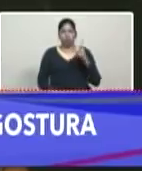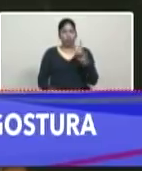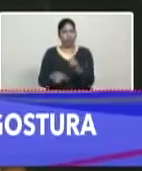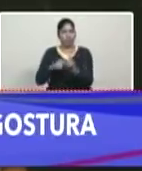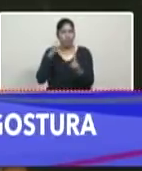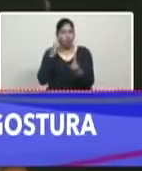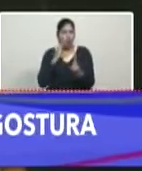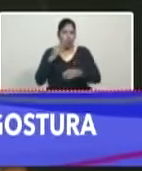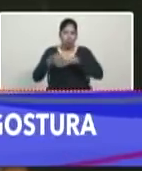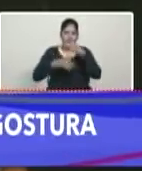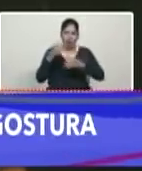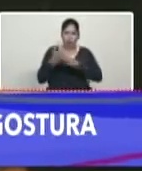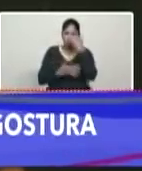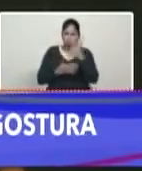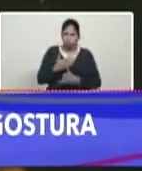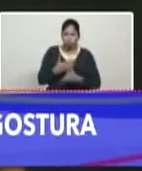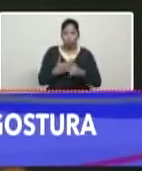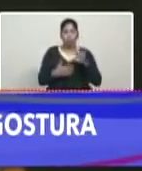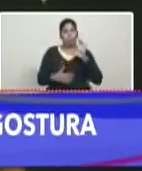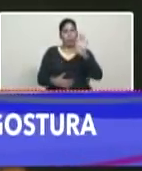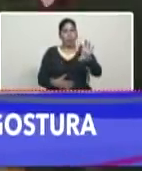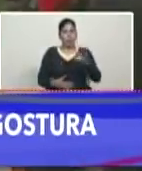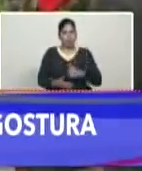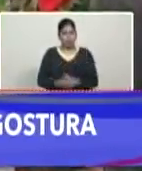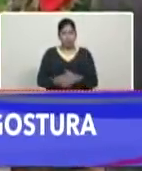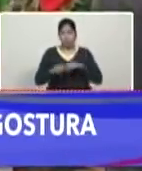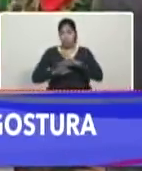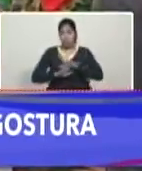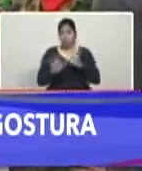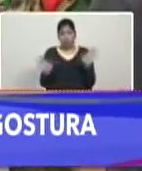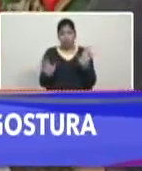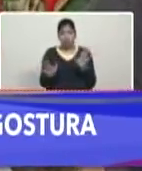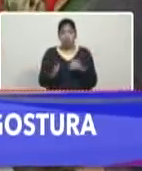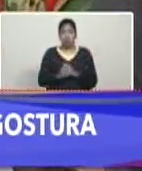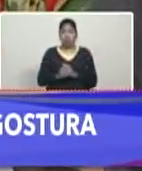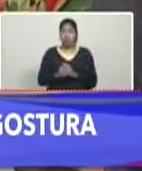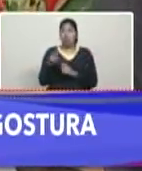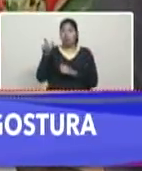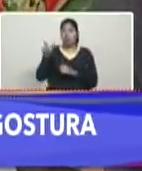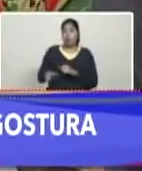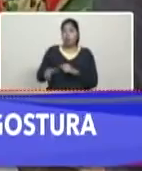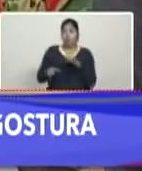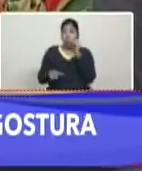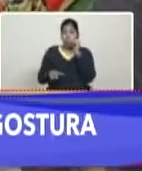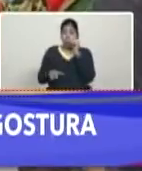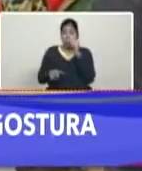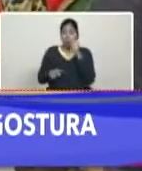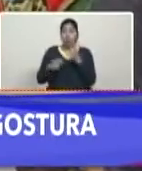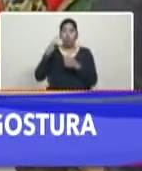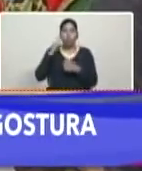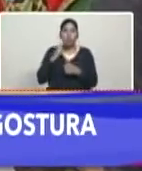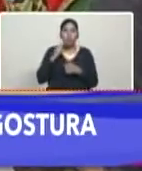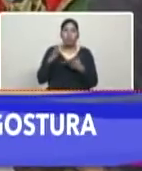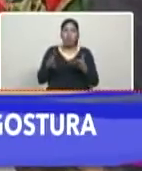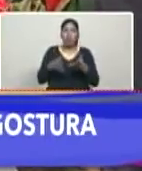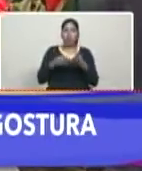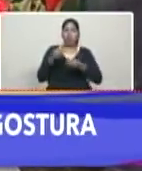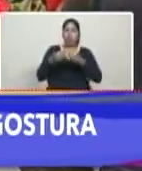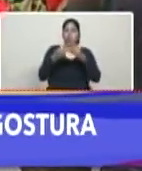político, haciendo lo que el legado del libertador dejó por hacer.